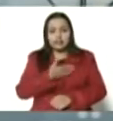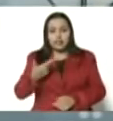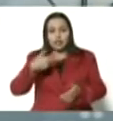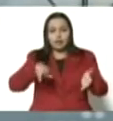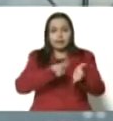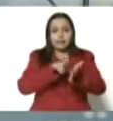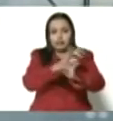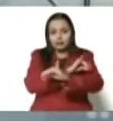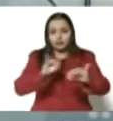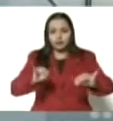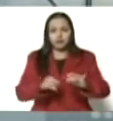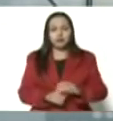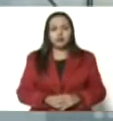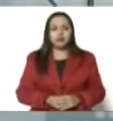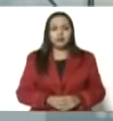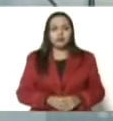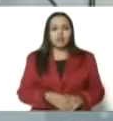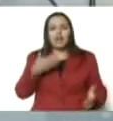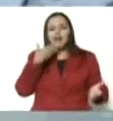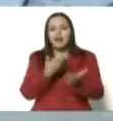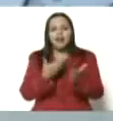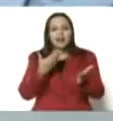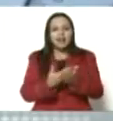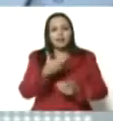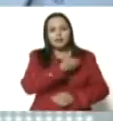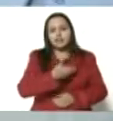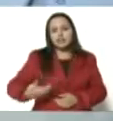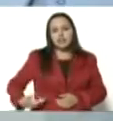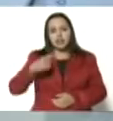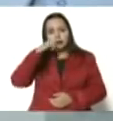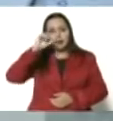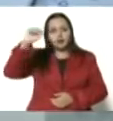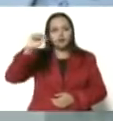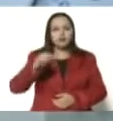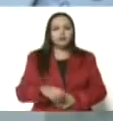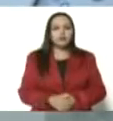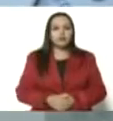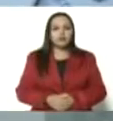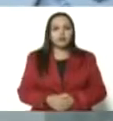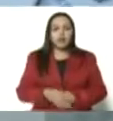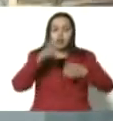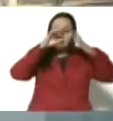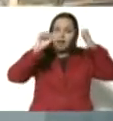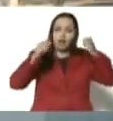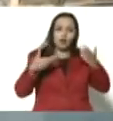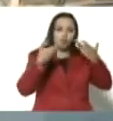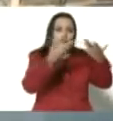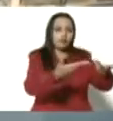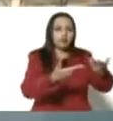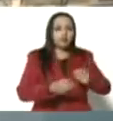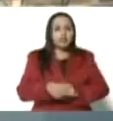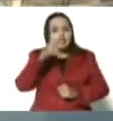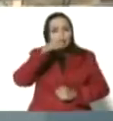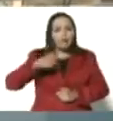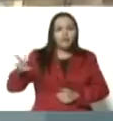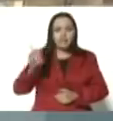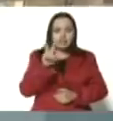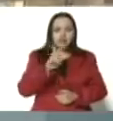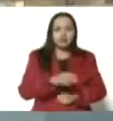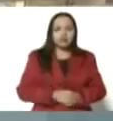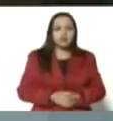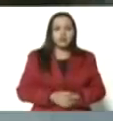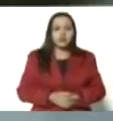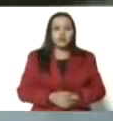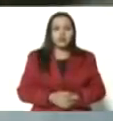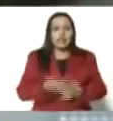despedirme con el agradecimiento del presidente Nicolás Maduro, querido embajador, el agradecimiento del pueblo de Venezuela. Ya